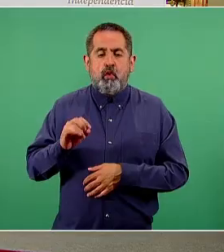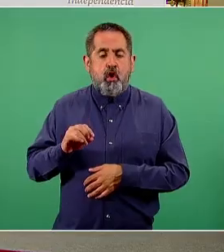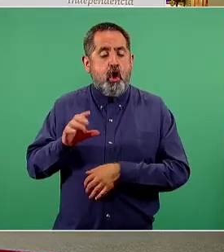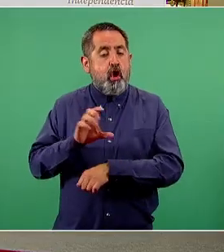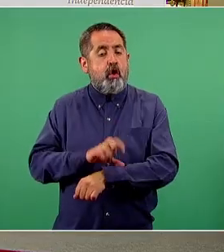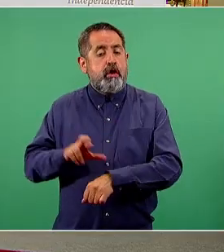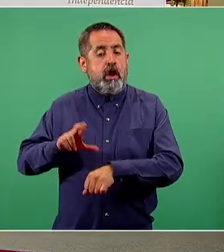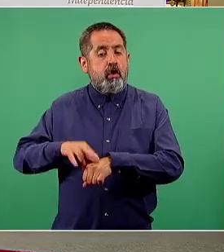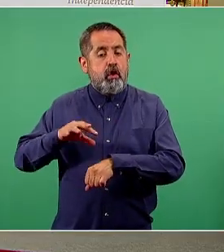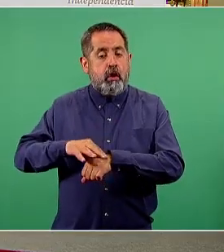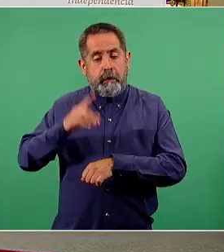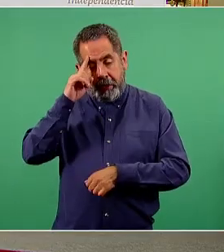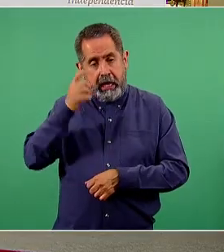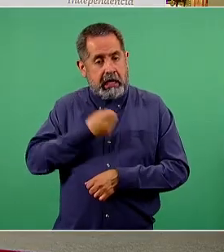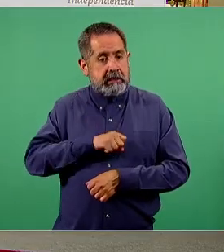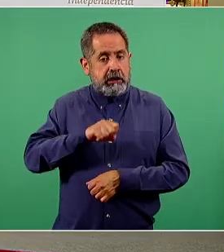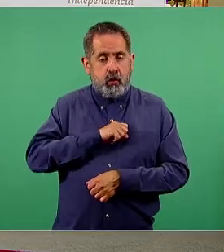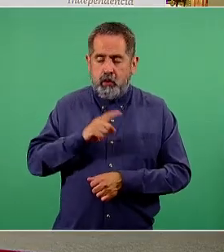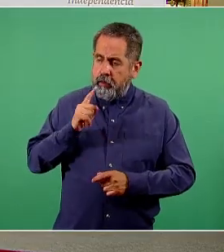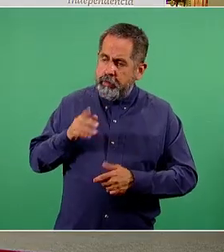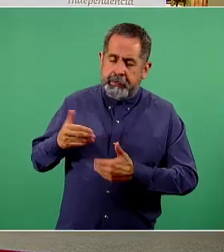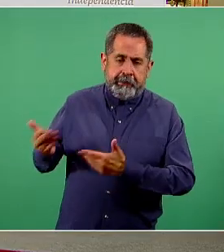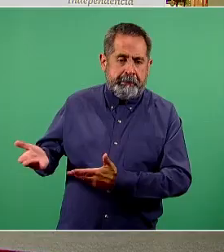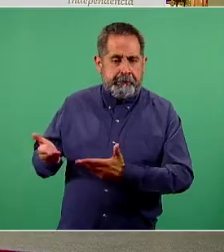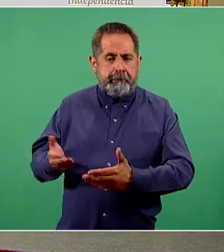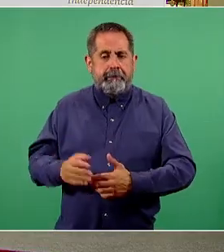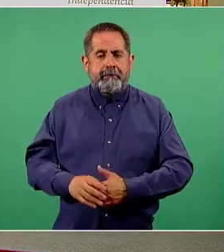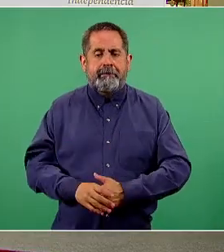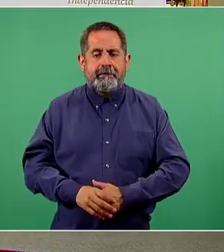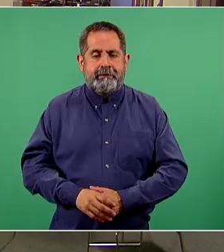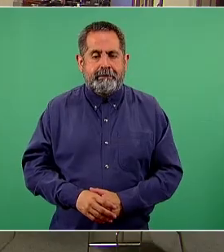del Instituto de Salud para el Bienestar. Adelante,